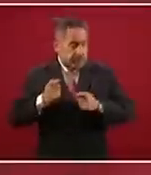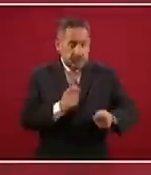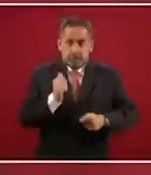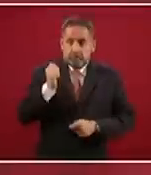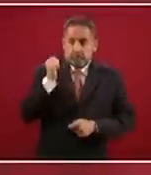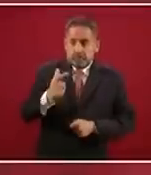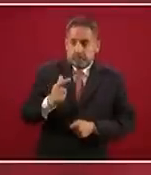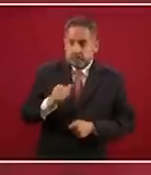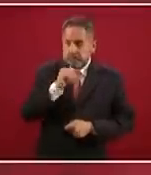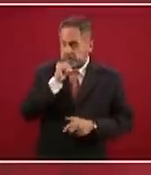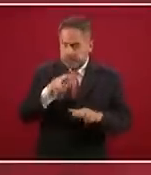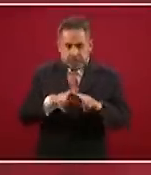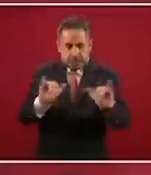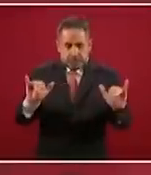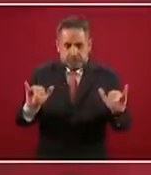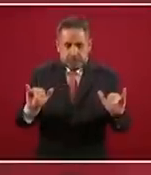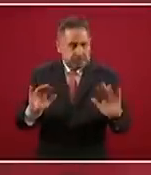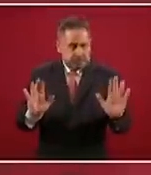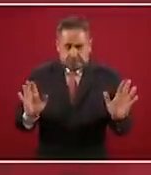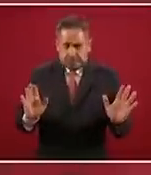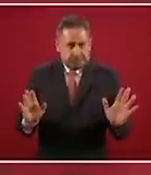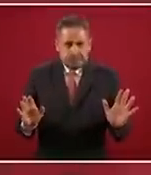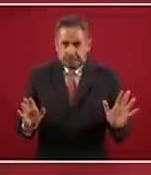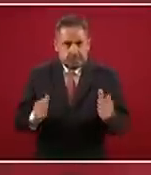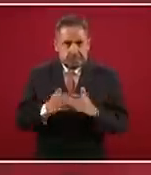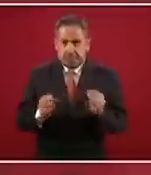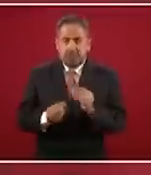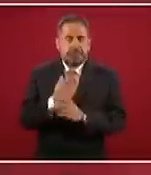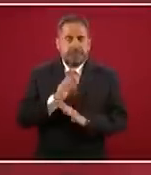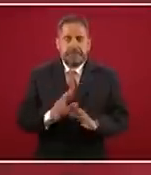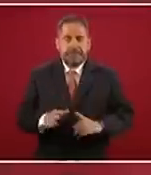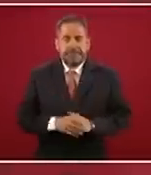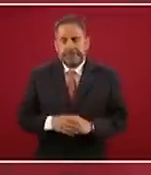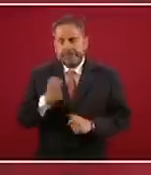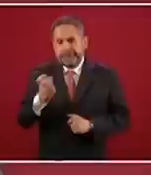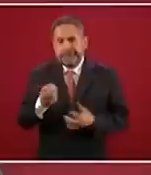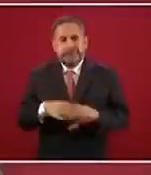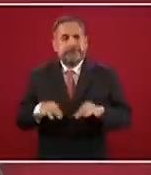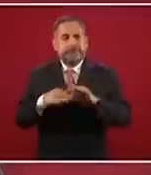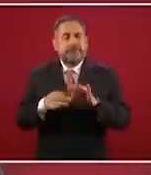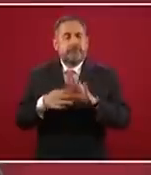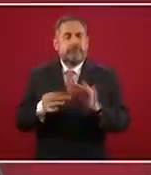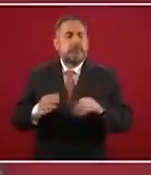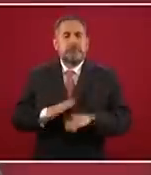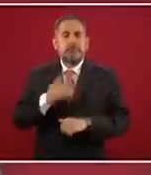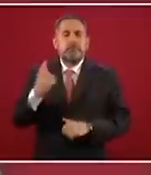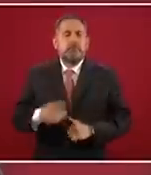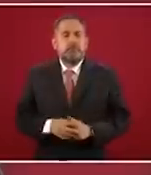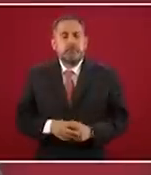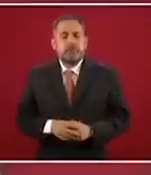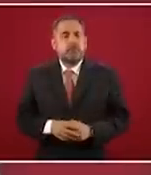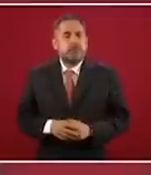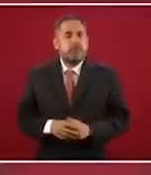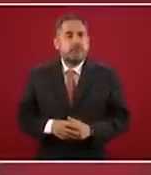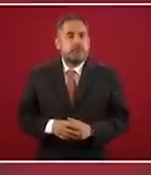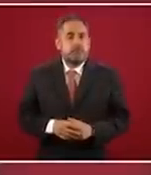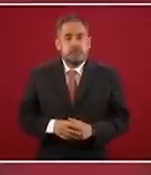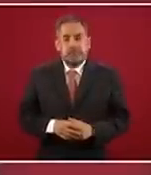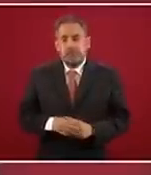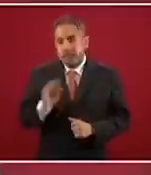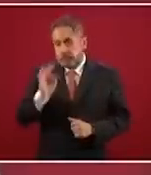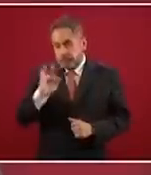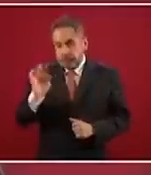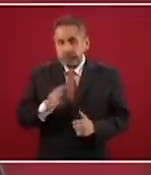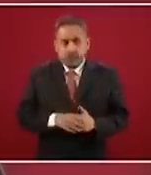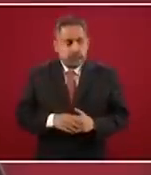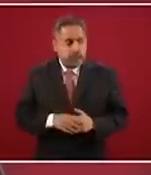abrir un solo casino. Entonces, esto es importante porque si esto no